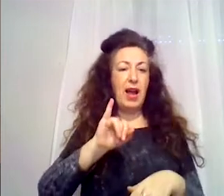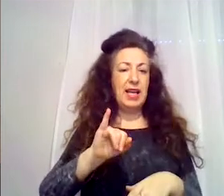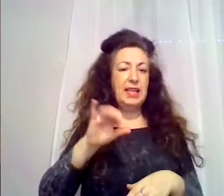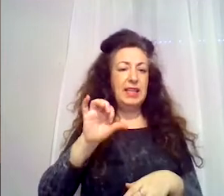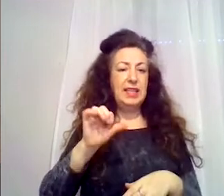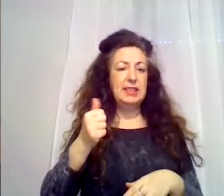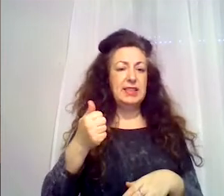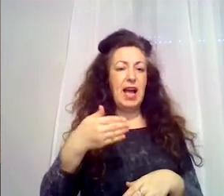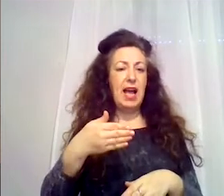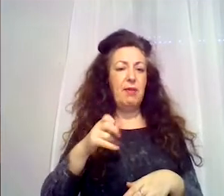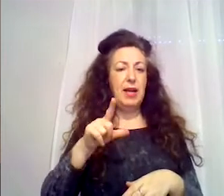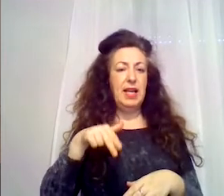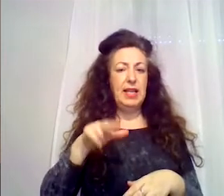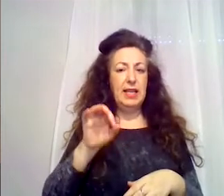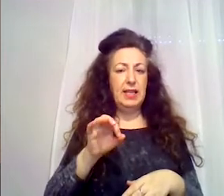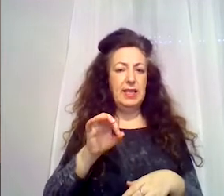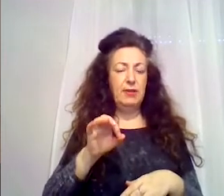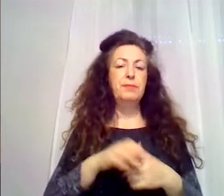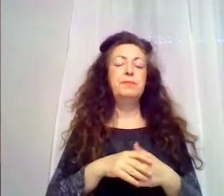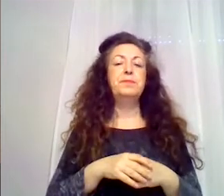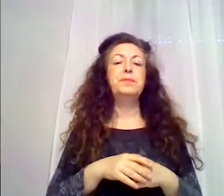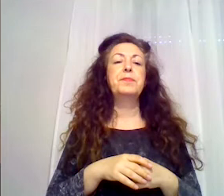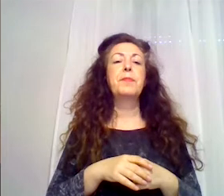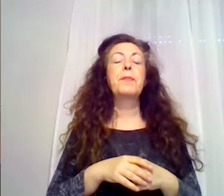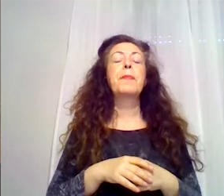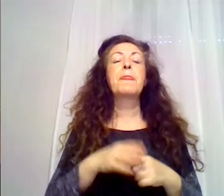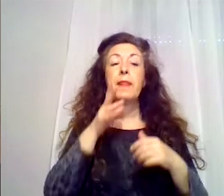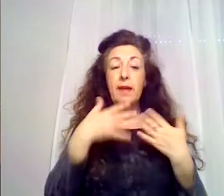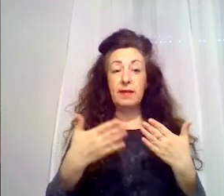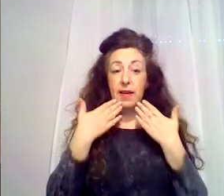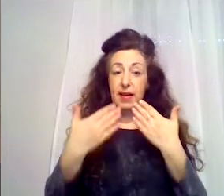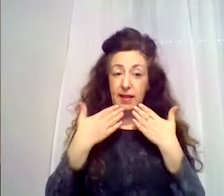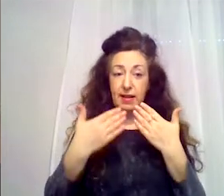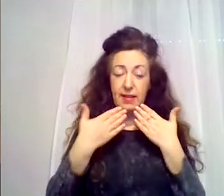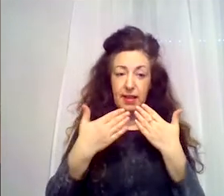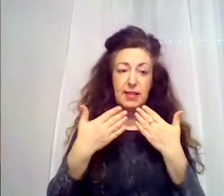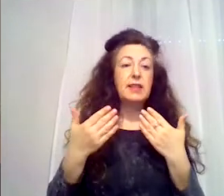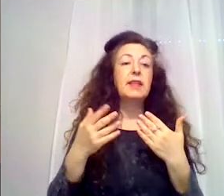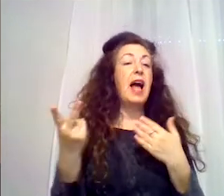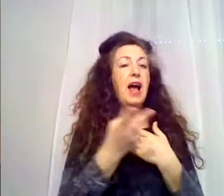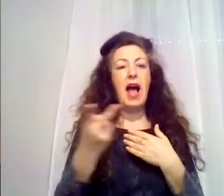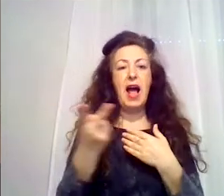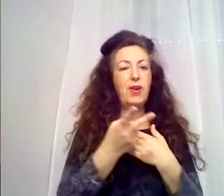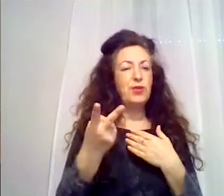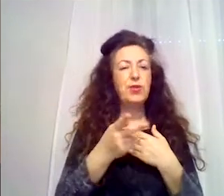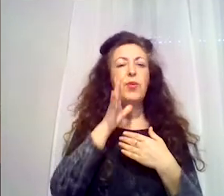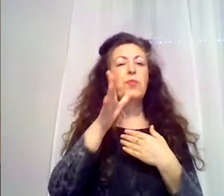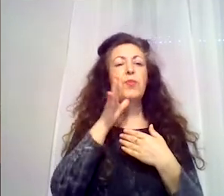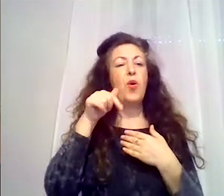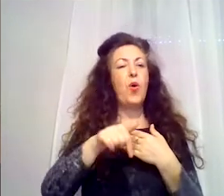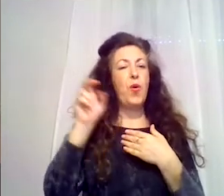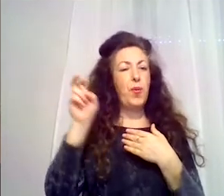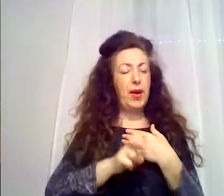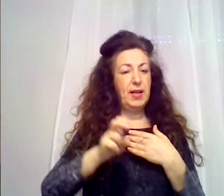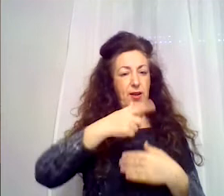poético isabelino, que es lo que estábamos comentando ahora con él, y la obra en particular, ¿verdad?, de Marlowe. Quiero